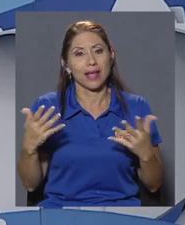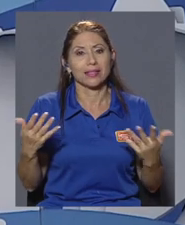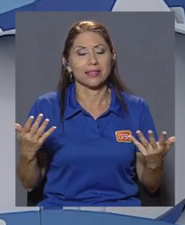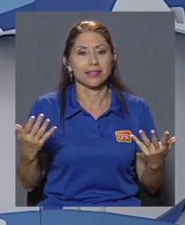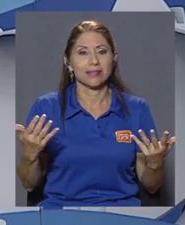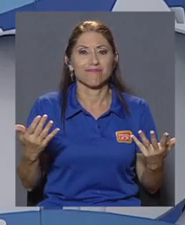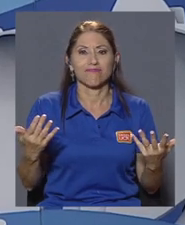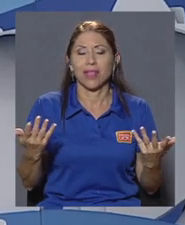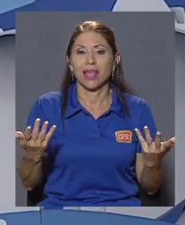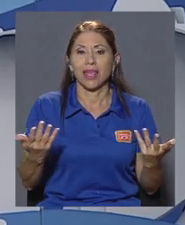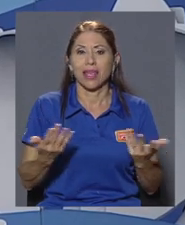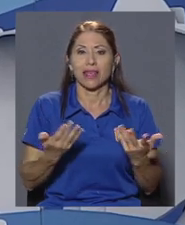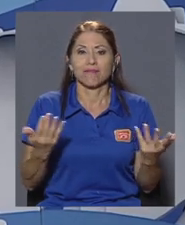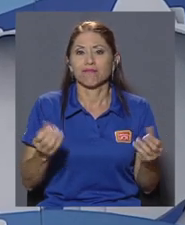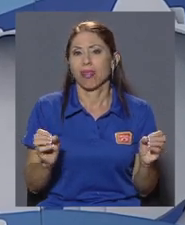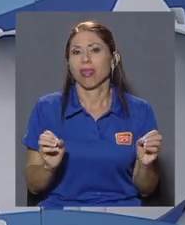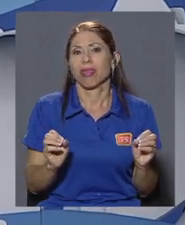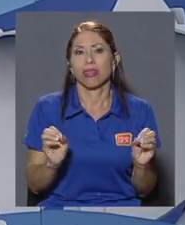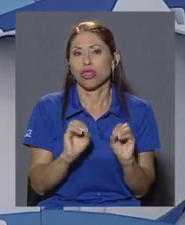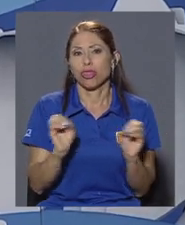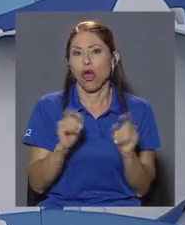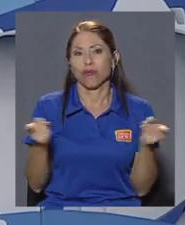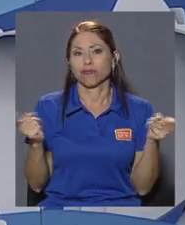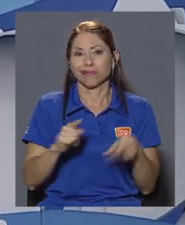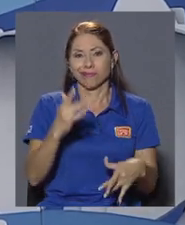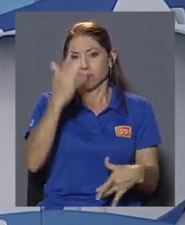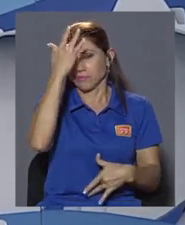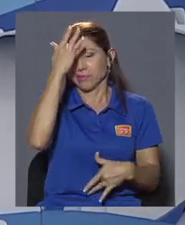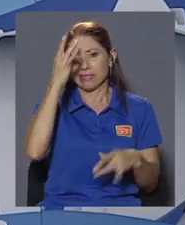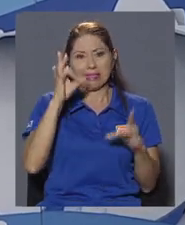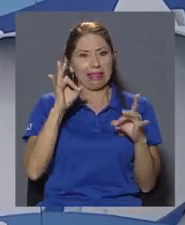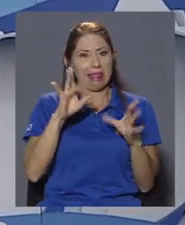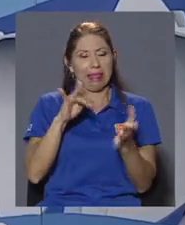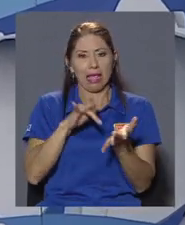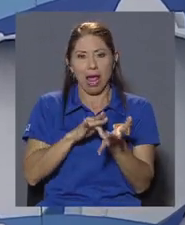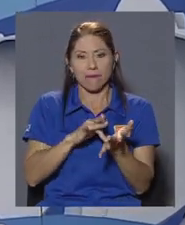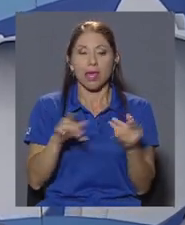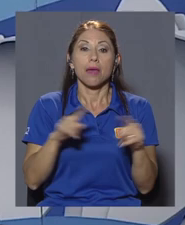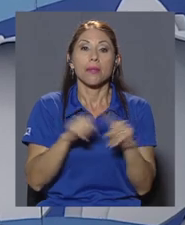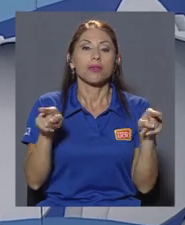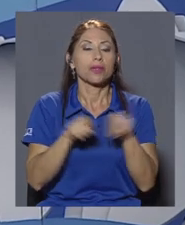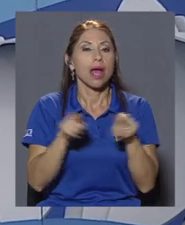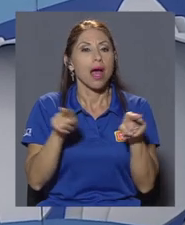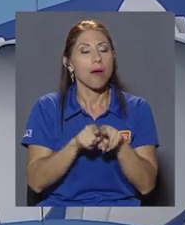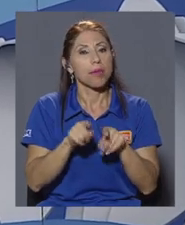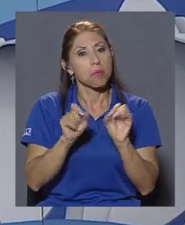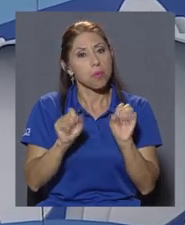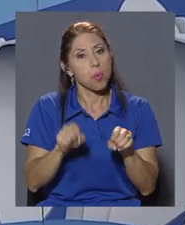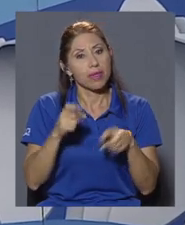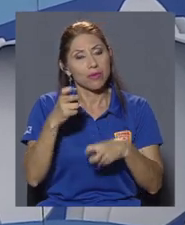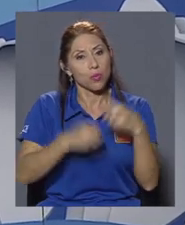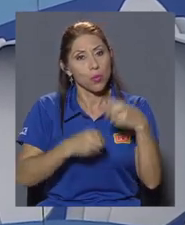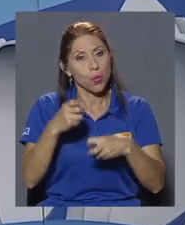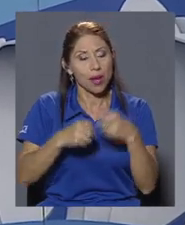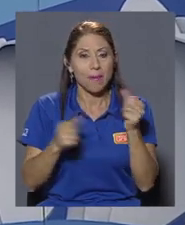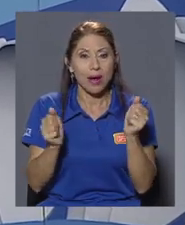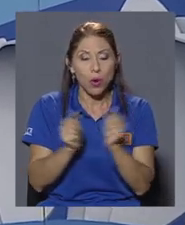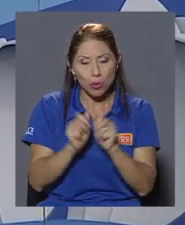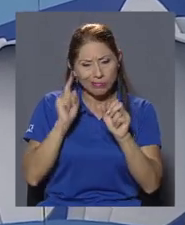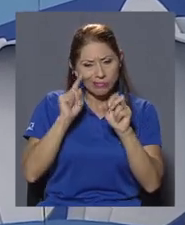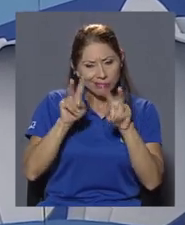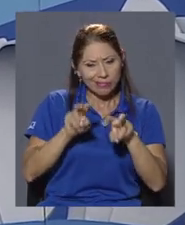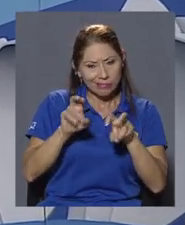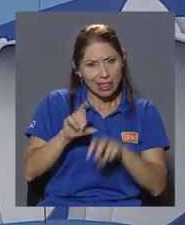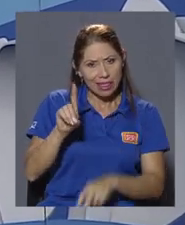no tengan ninguna de esas enfermedades a nivel grave pero también puede haber un problema de la cuestión del diagnóstico